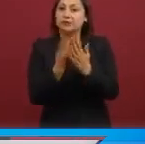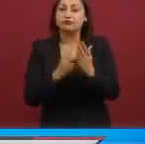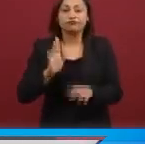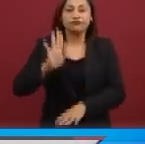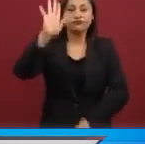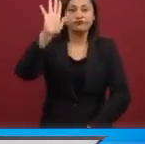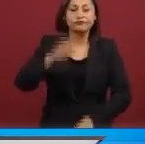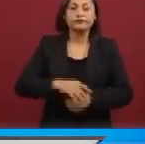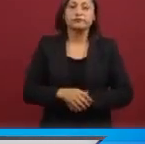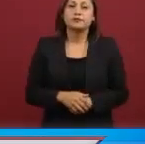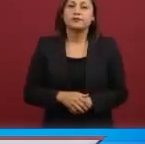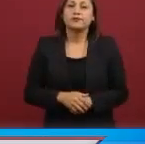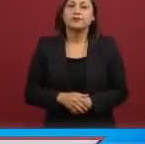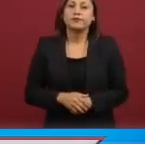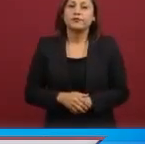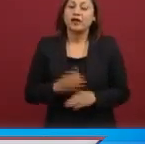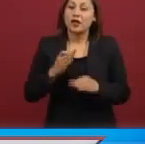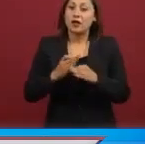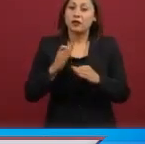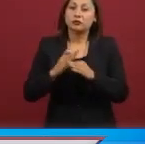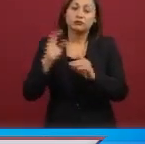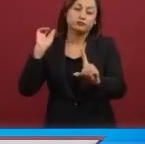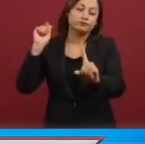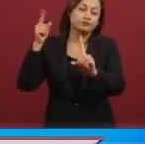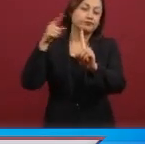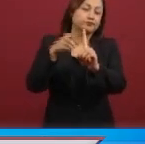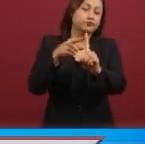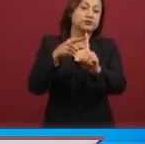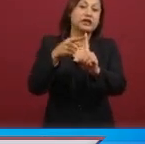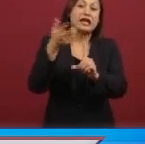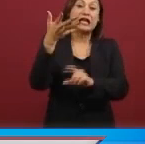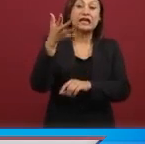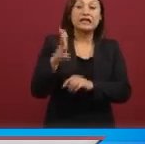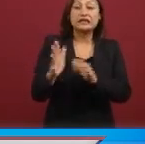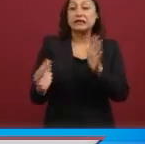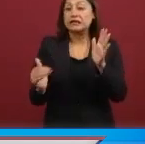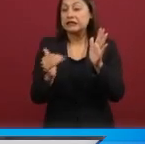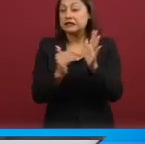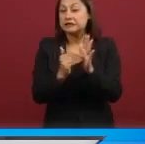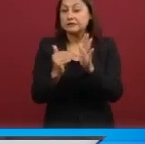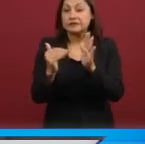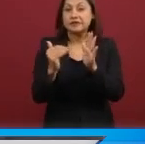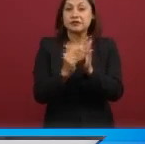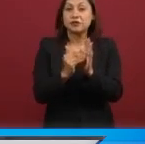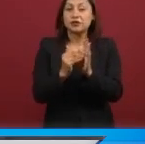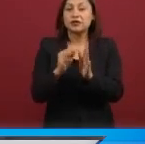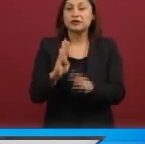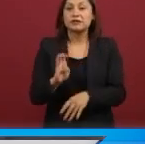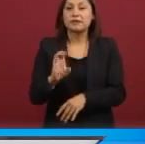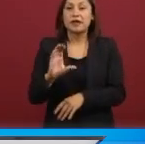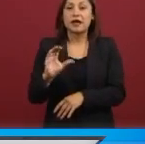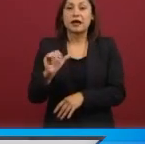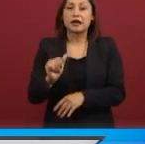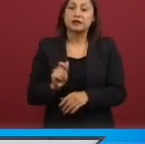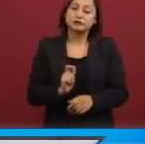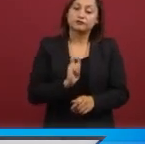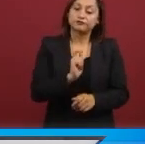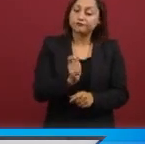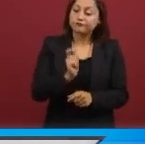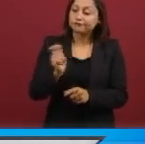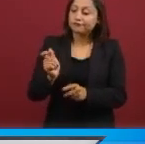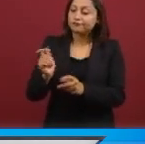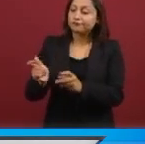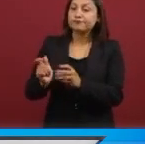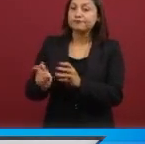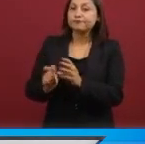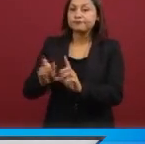UNAM, pero en los pueblos más pobres de México. Ya están en funcionamiento 83 instituciones de nivel superior y 18 están pendientes. La inversión